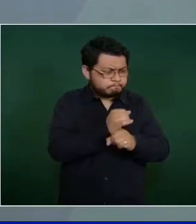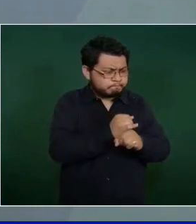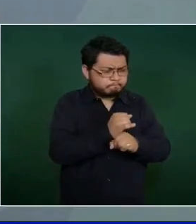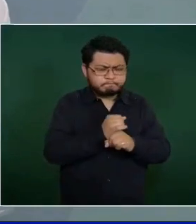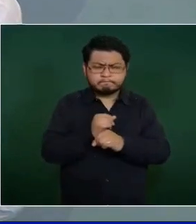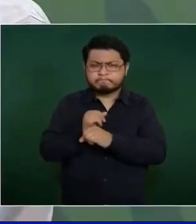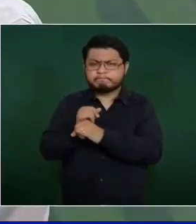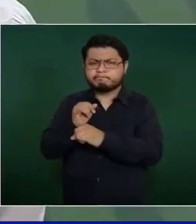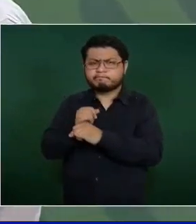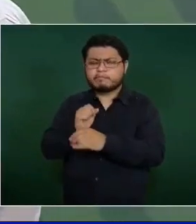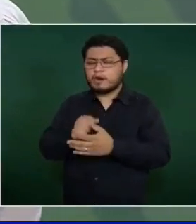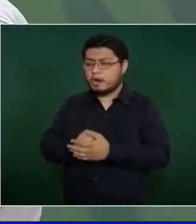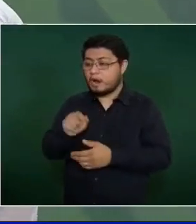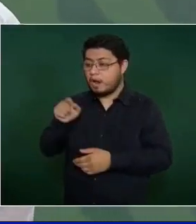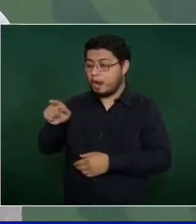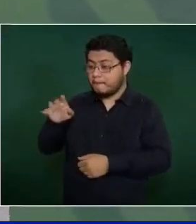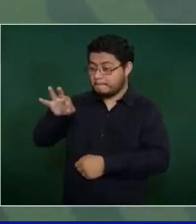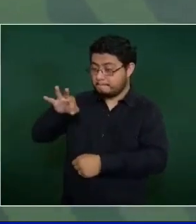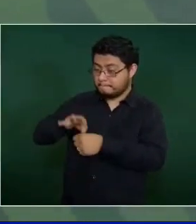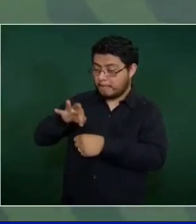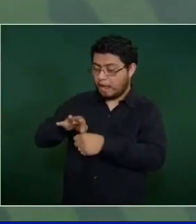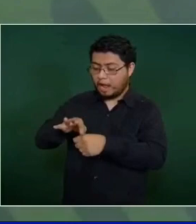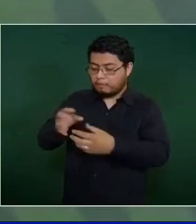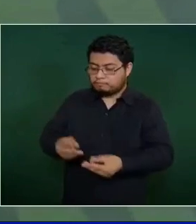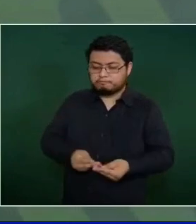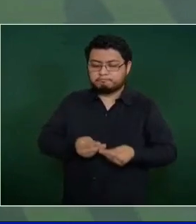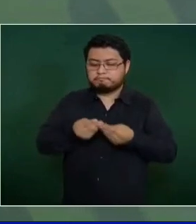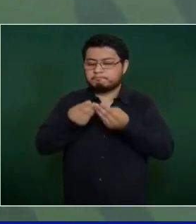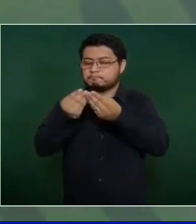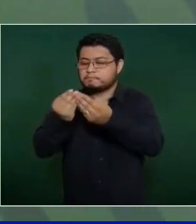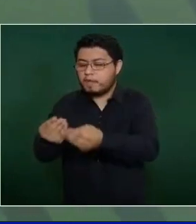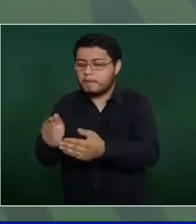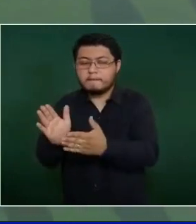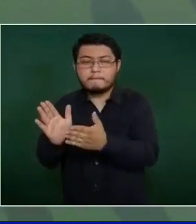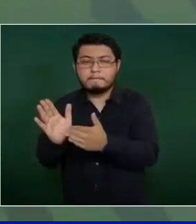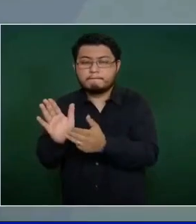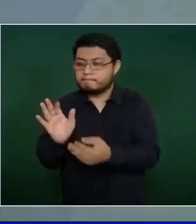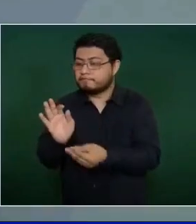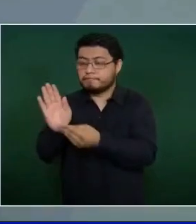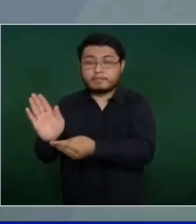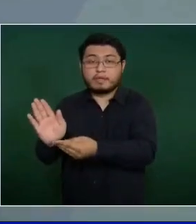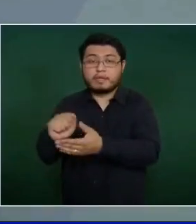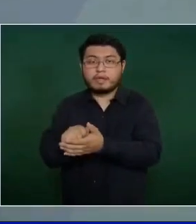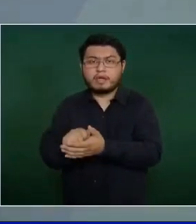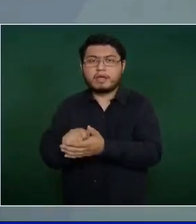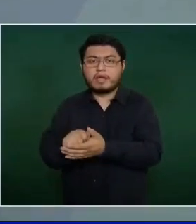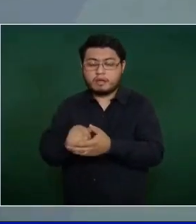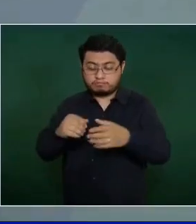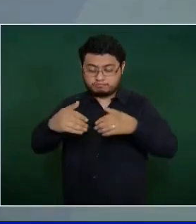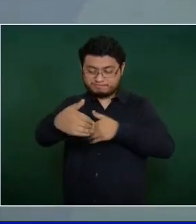llegaban a votar, les entregaban las boletas y en vez de depositarlas,